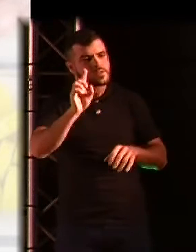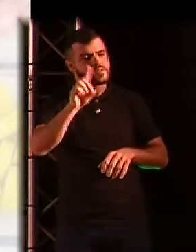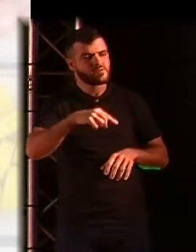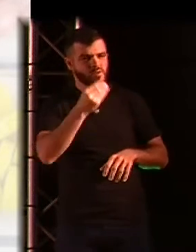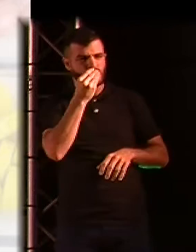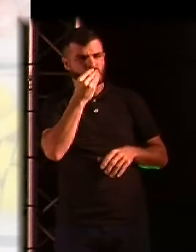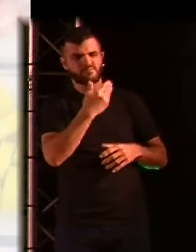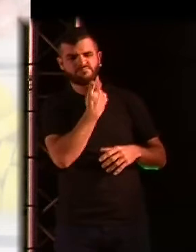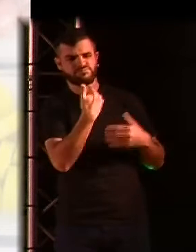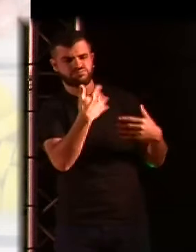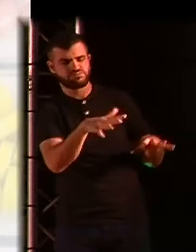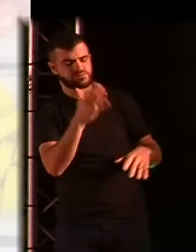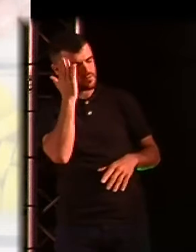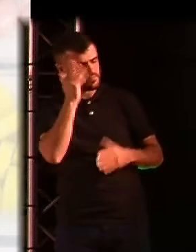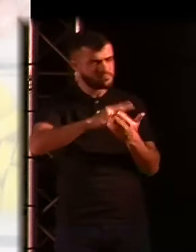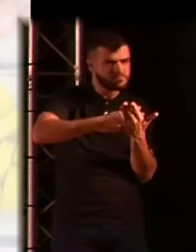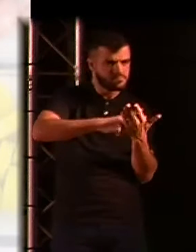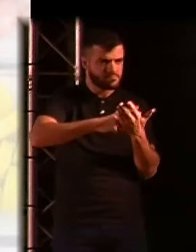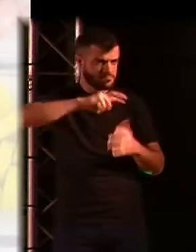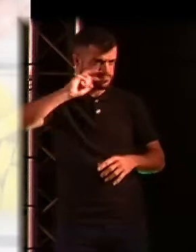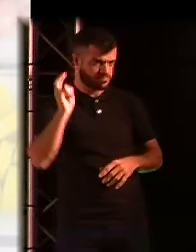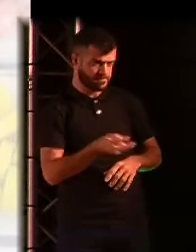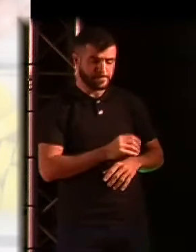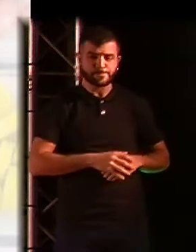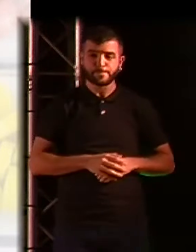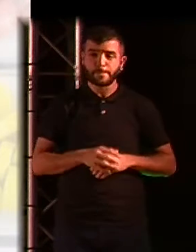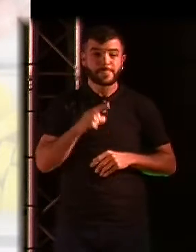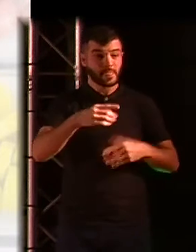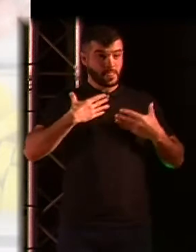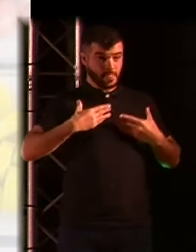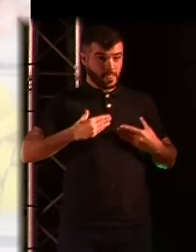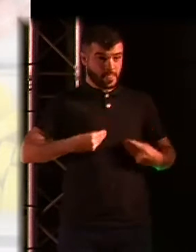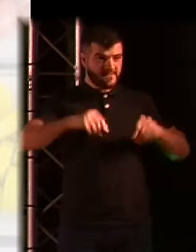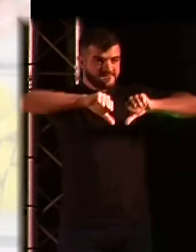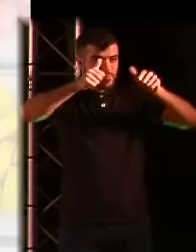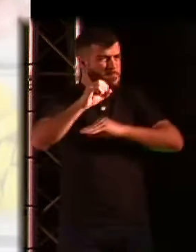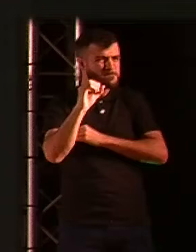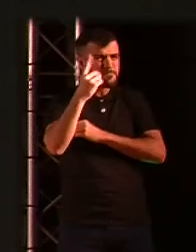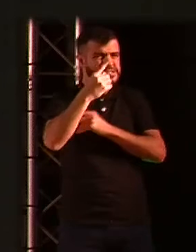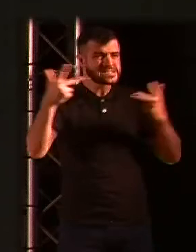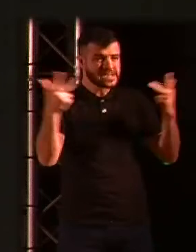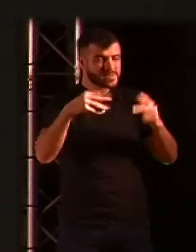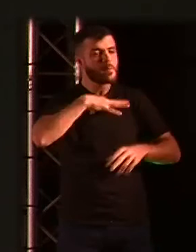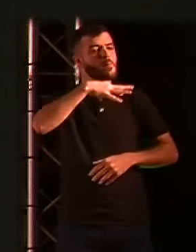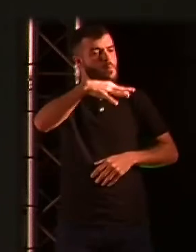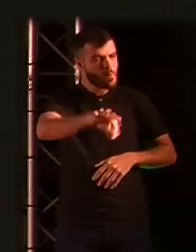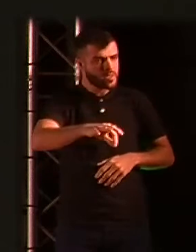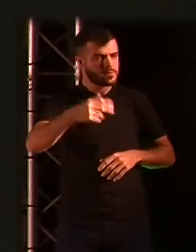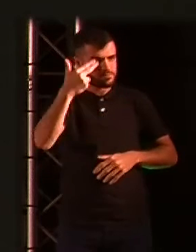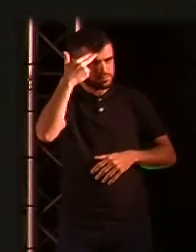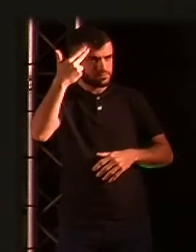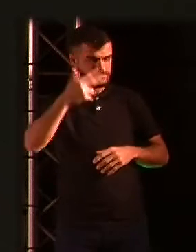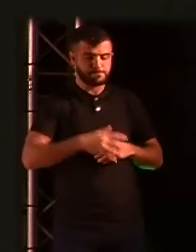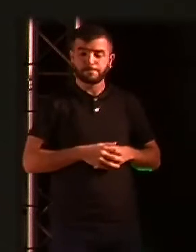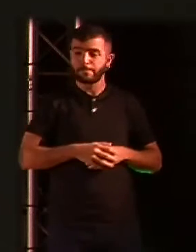de apetito, insomnio, etc. En su forma más grave, puede conducir incluso al suicidio. En estos